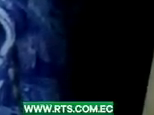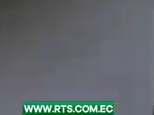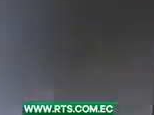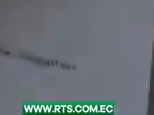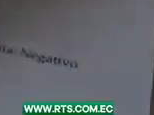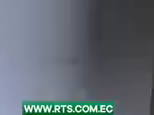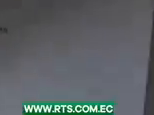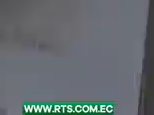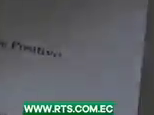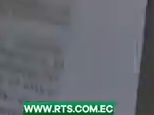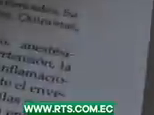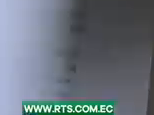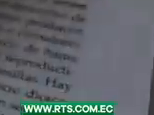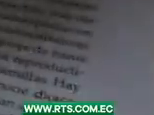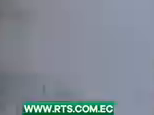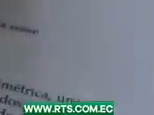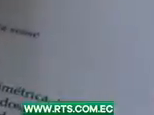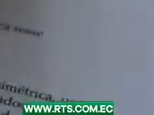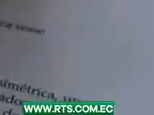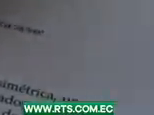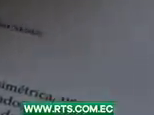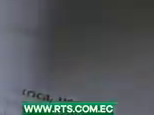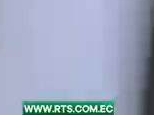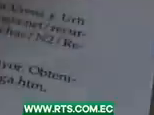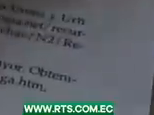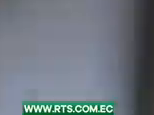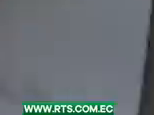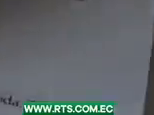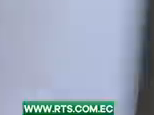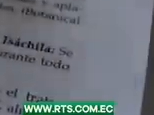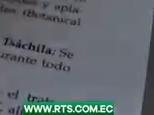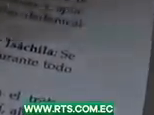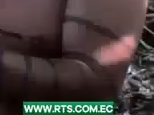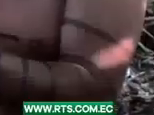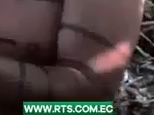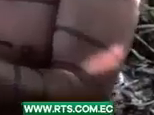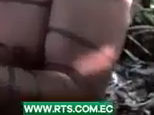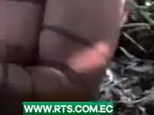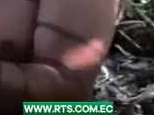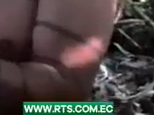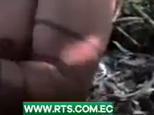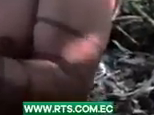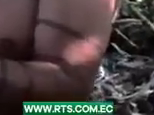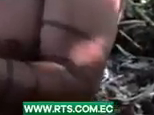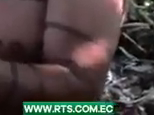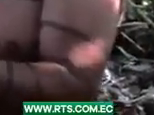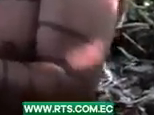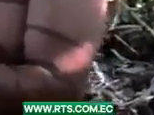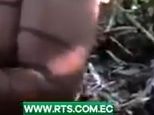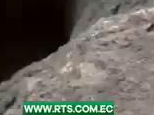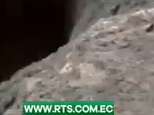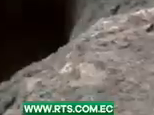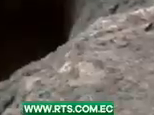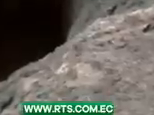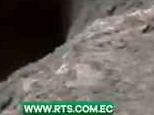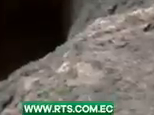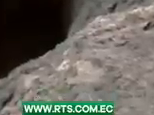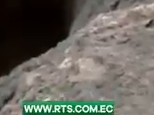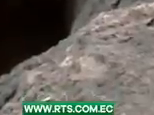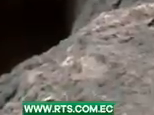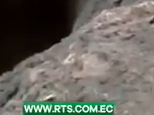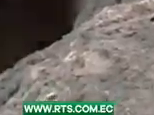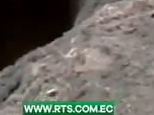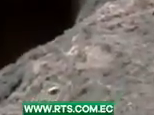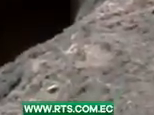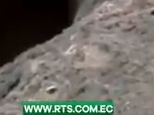escrito, pues trasciende y queda para herencia de las futuras generaciones. Es por ello que Agustín Calazacón, un reconocido